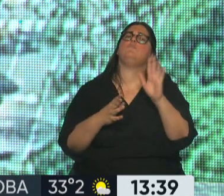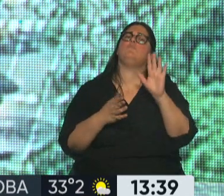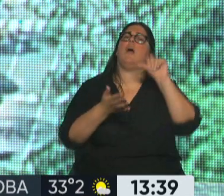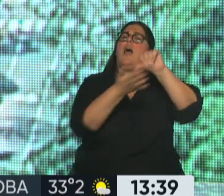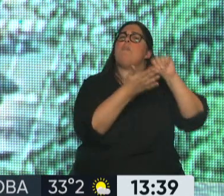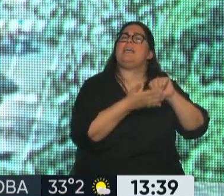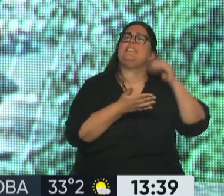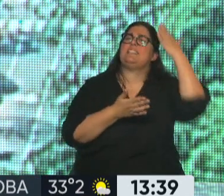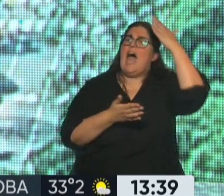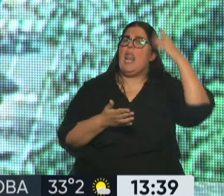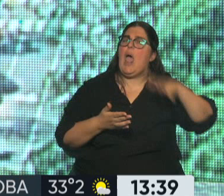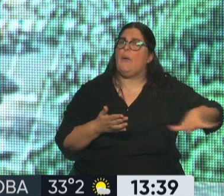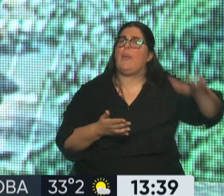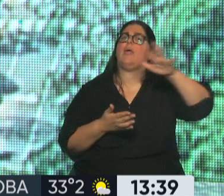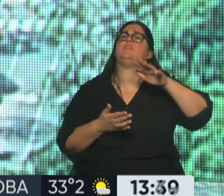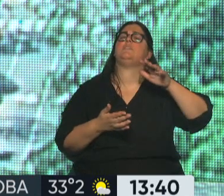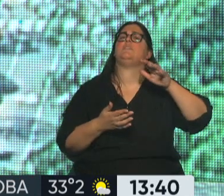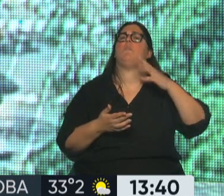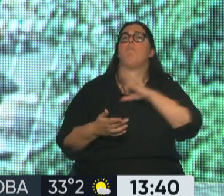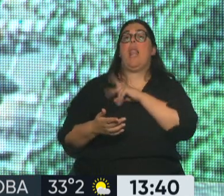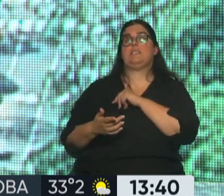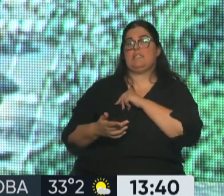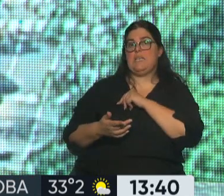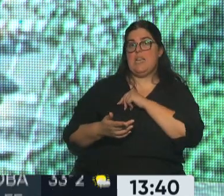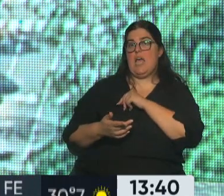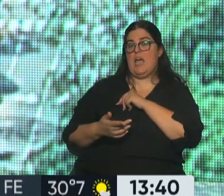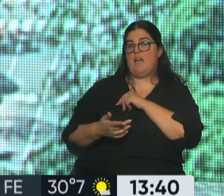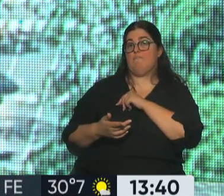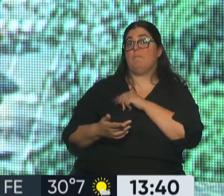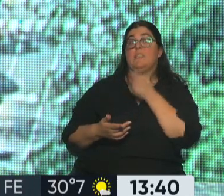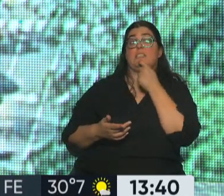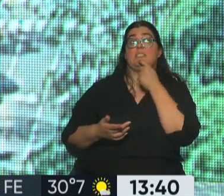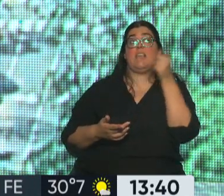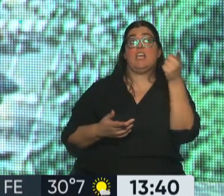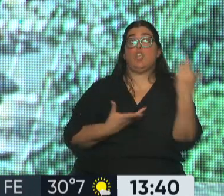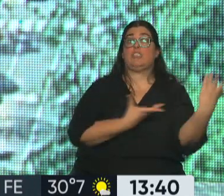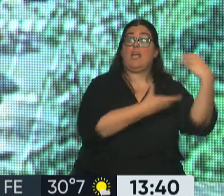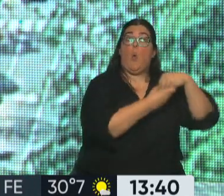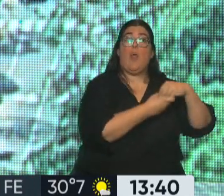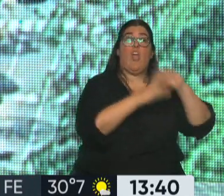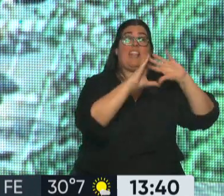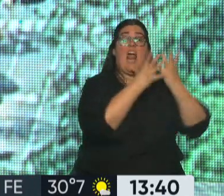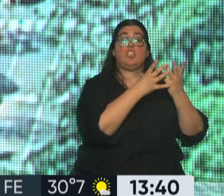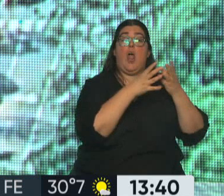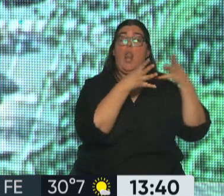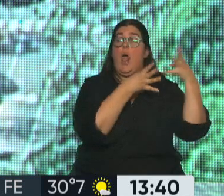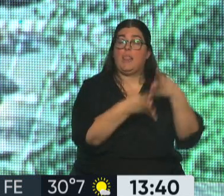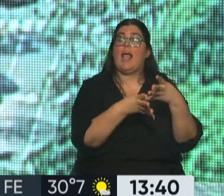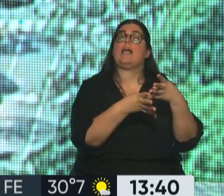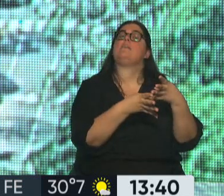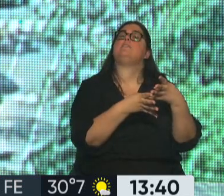relación a Palestina o sea ellos si formaran parte de esta coalición se estarían enfrentando a una